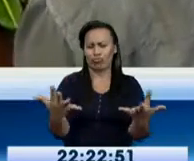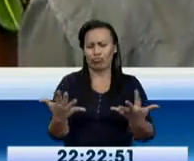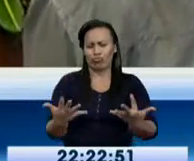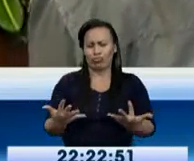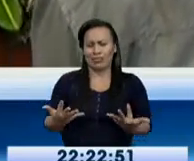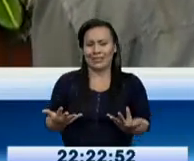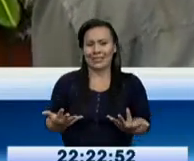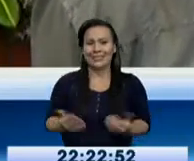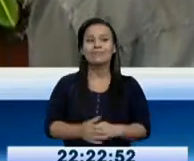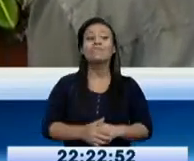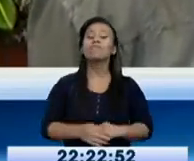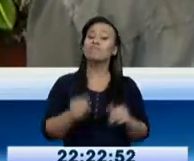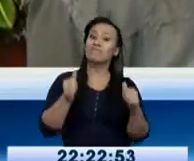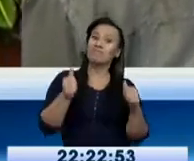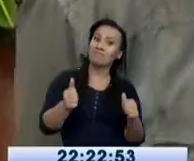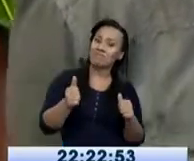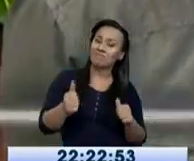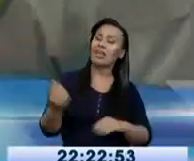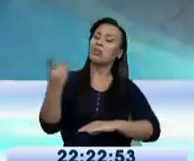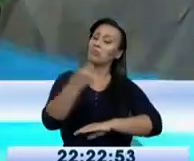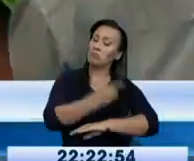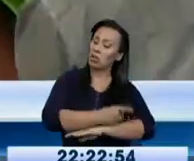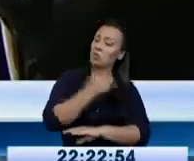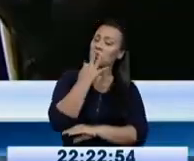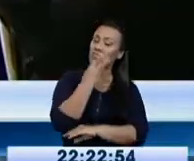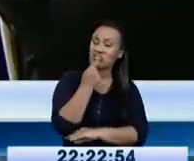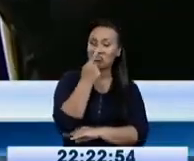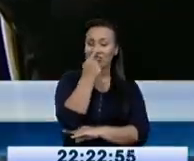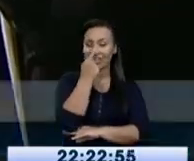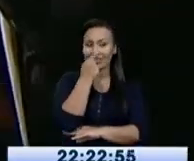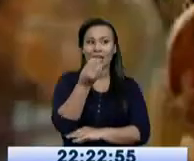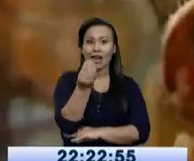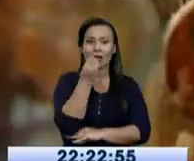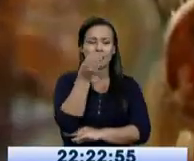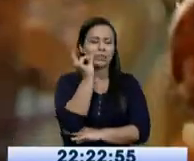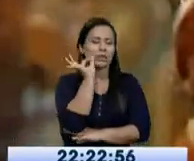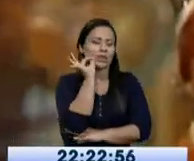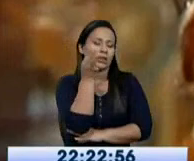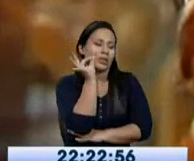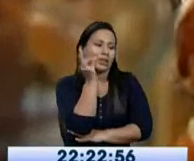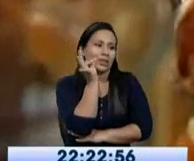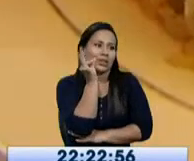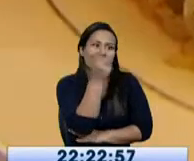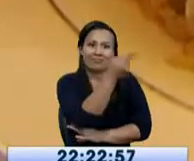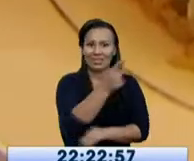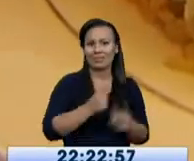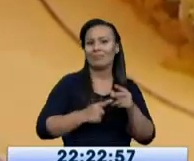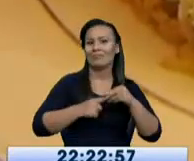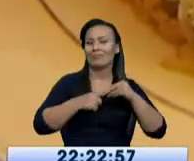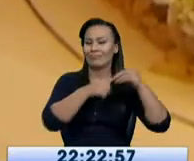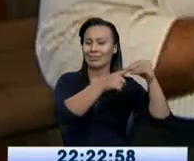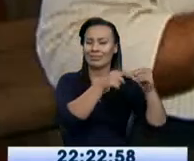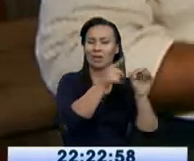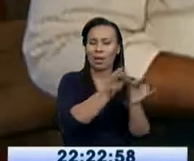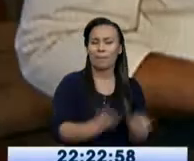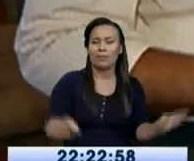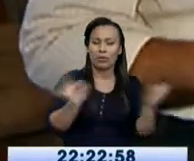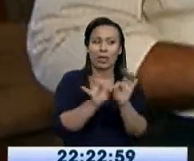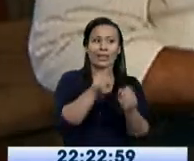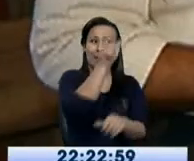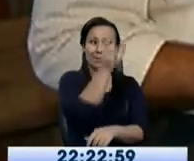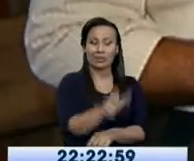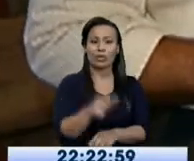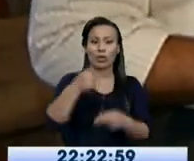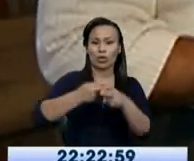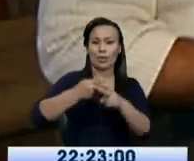caído, ¿para qué?, unos días muy, muy interesantes. La gastronomía no se queda atrás. Los dueños de restaurantes, como don Pedro